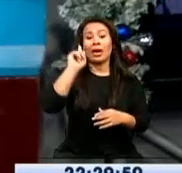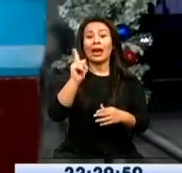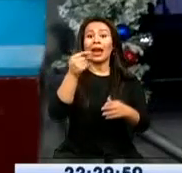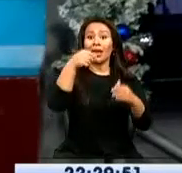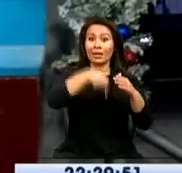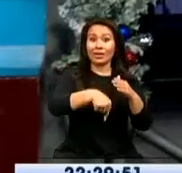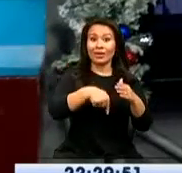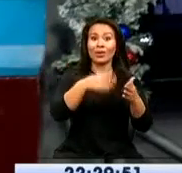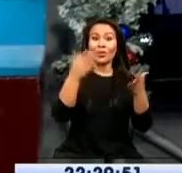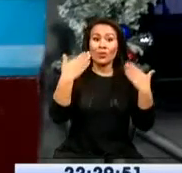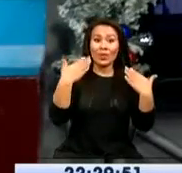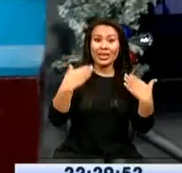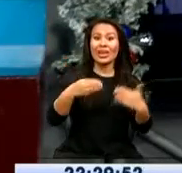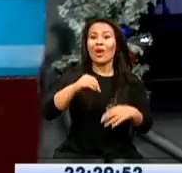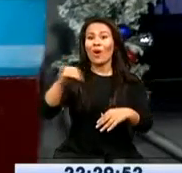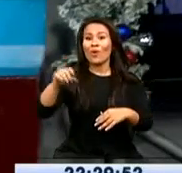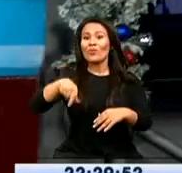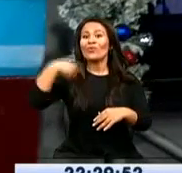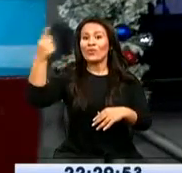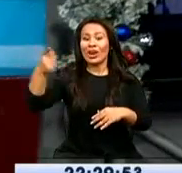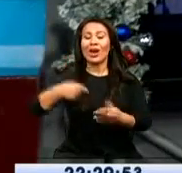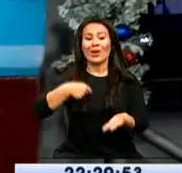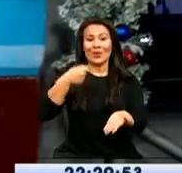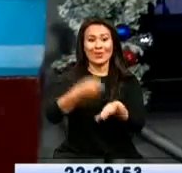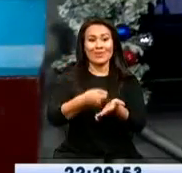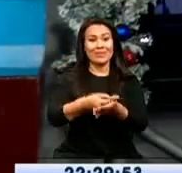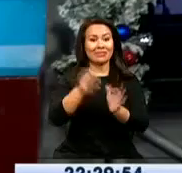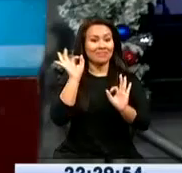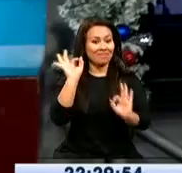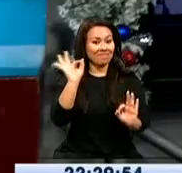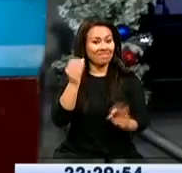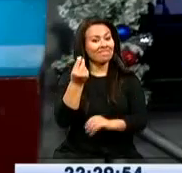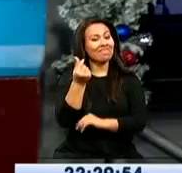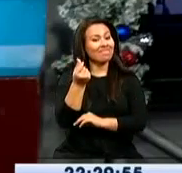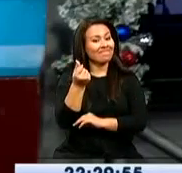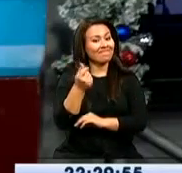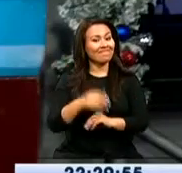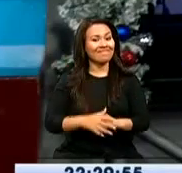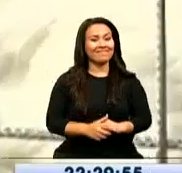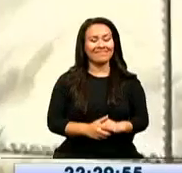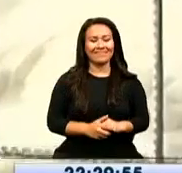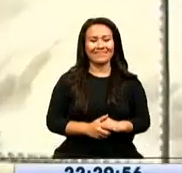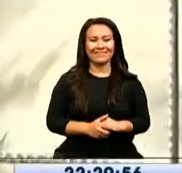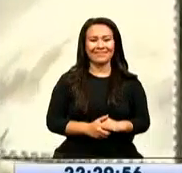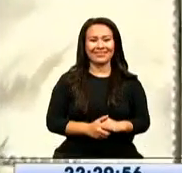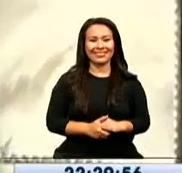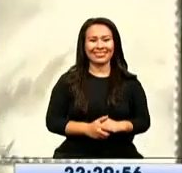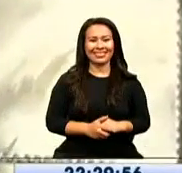de Guayaquil para adquirir un buen producto y a excelente precio.